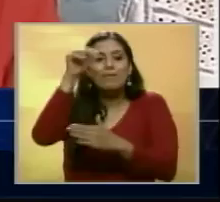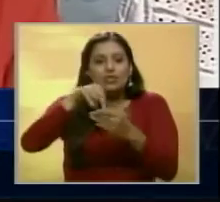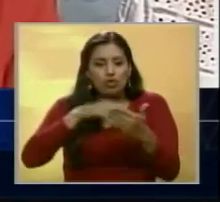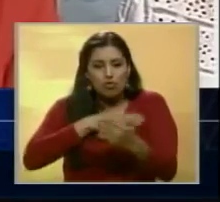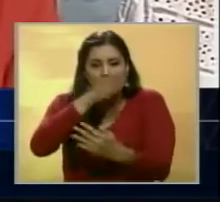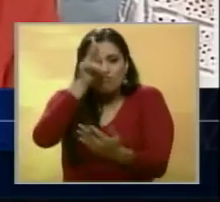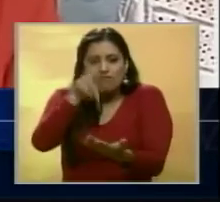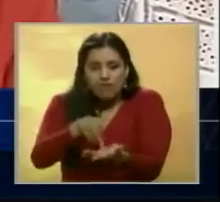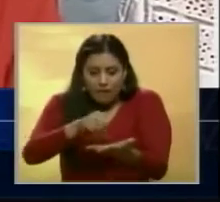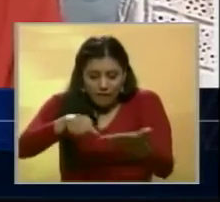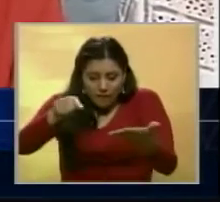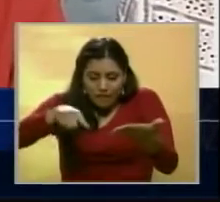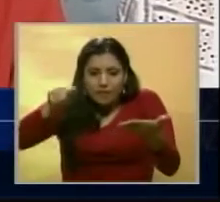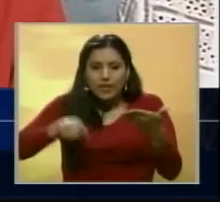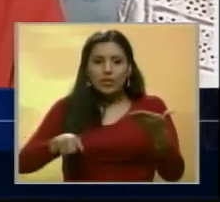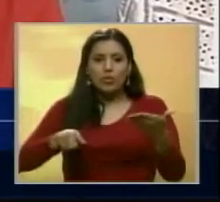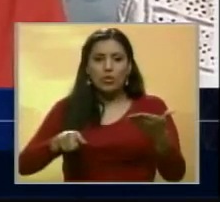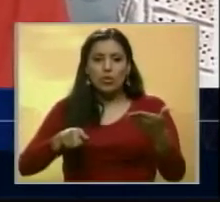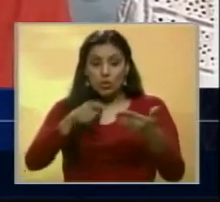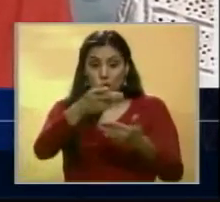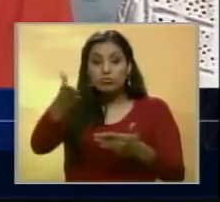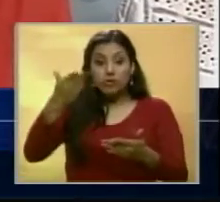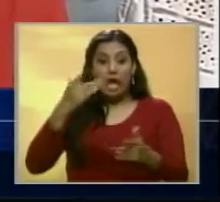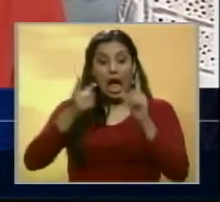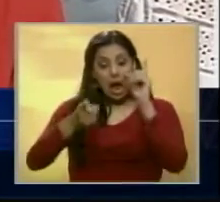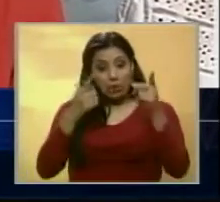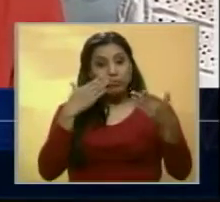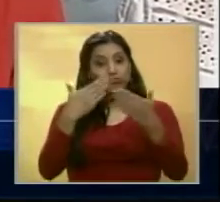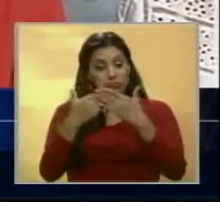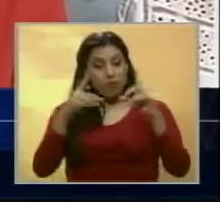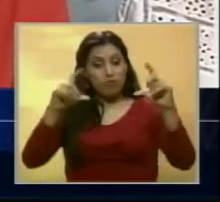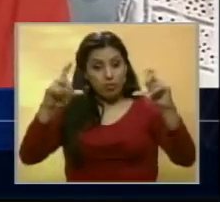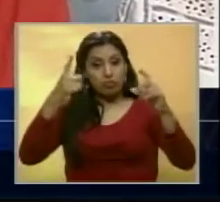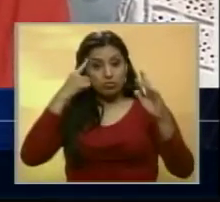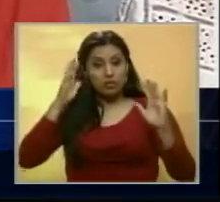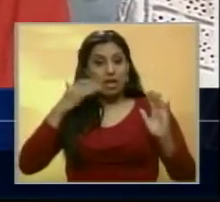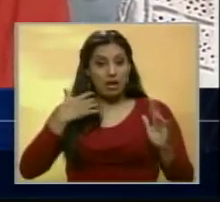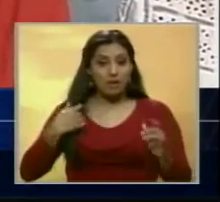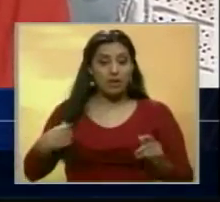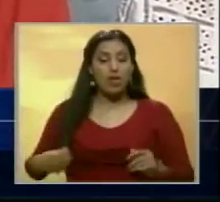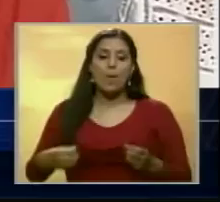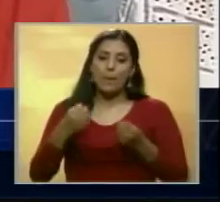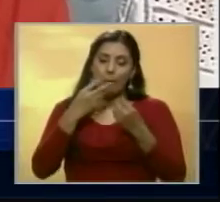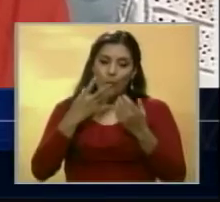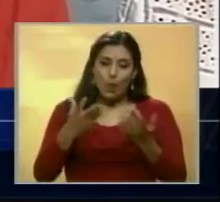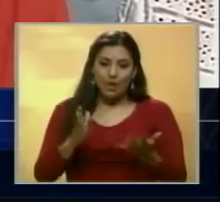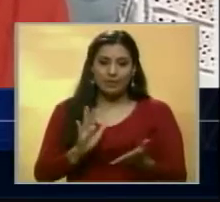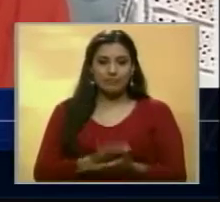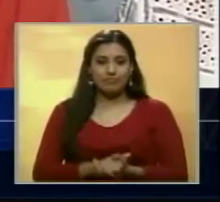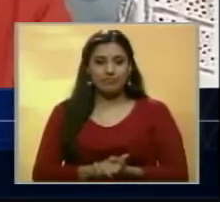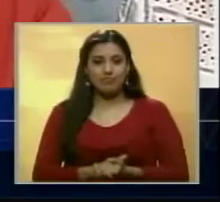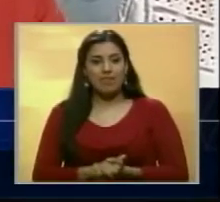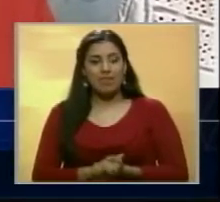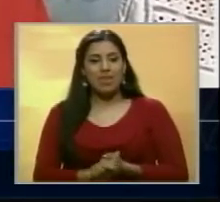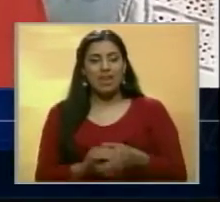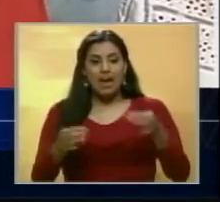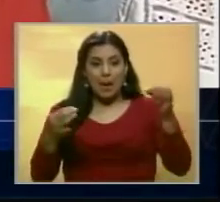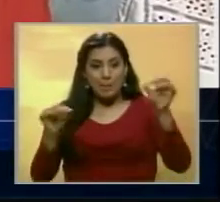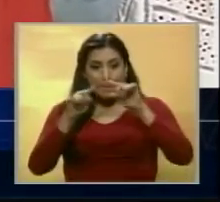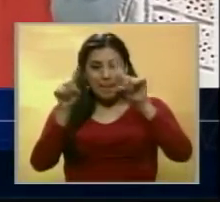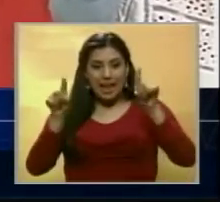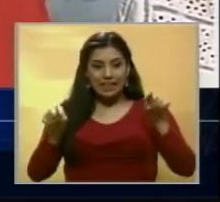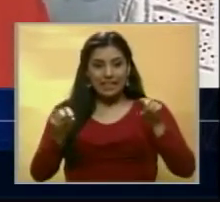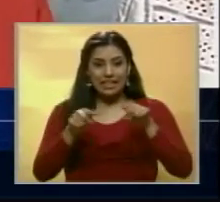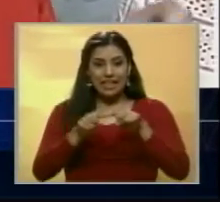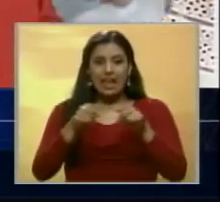también. Como ustedes creo que algunos también recogieron. Bueno, la planilla